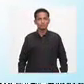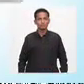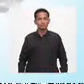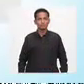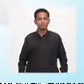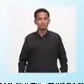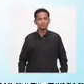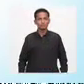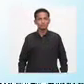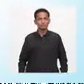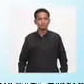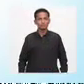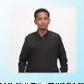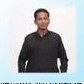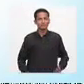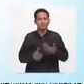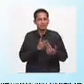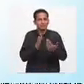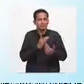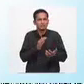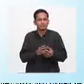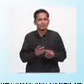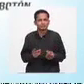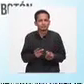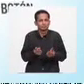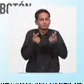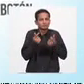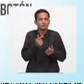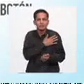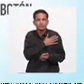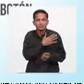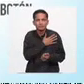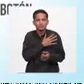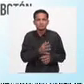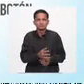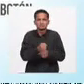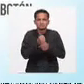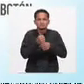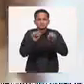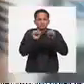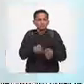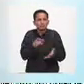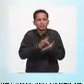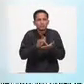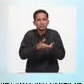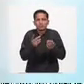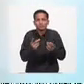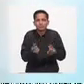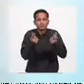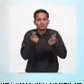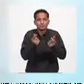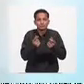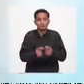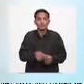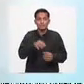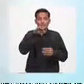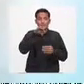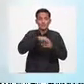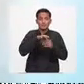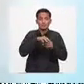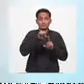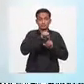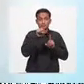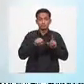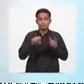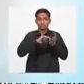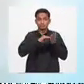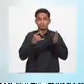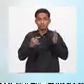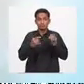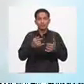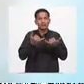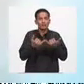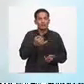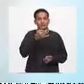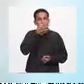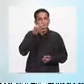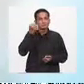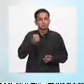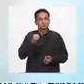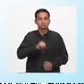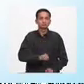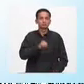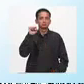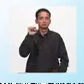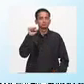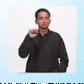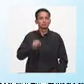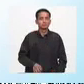p es facilito es un sistema tan confiable con acer y listo con el voto electrónico Santo Domingo Dei